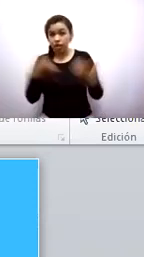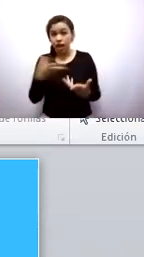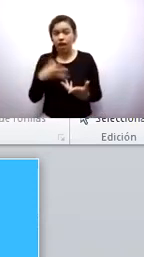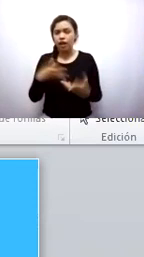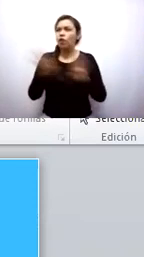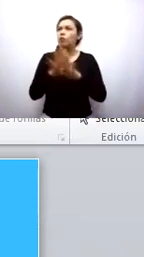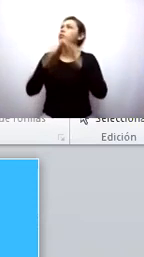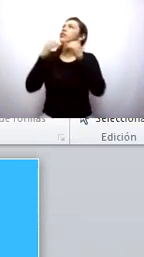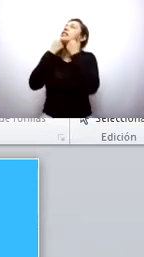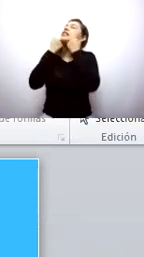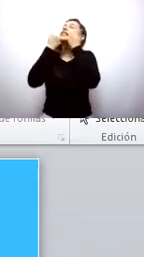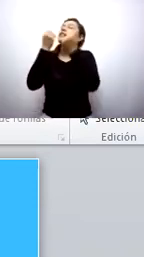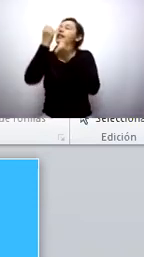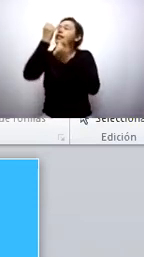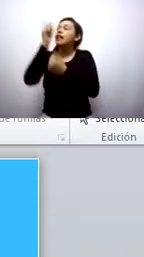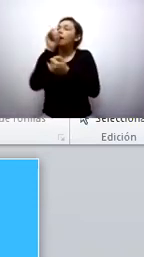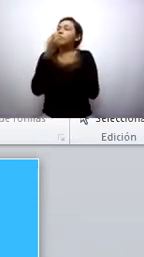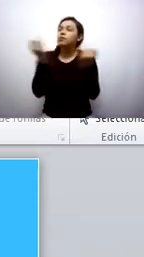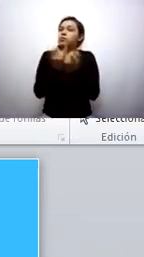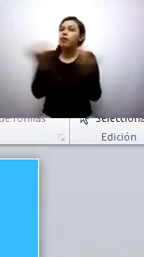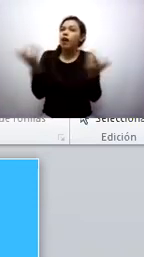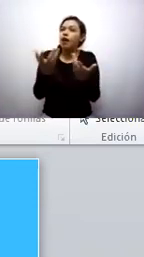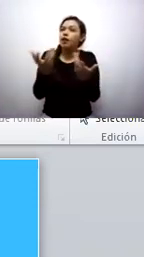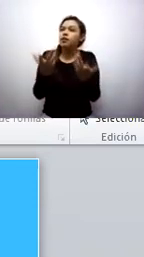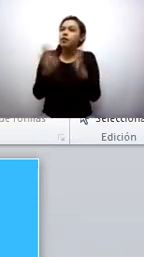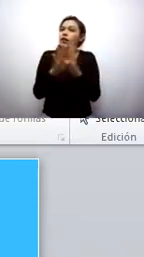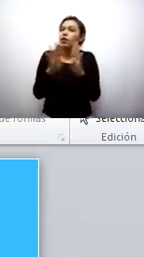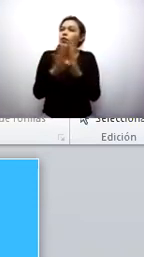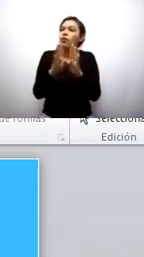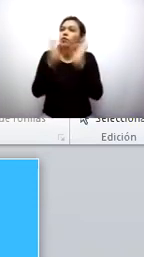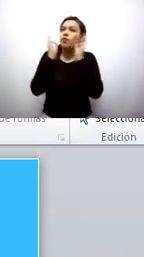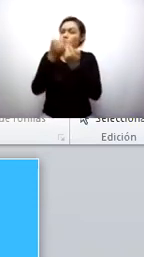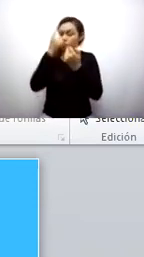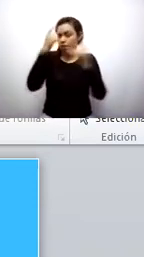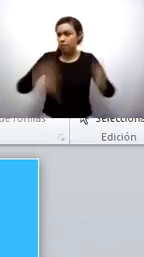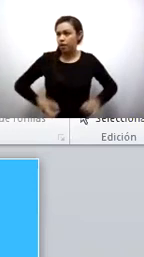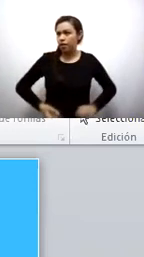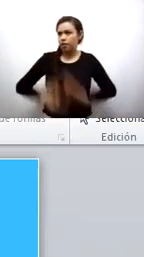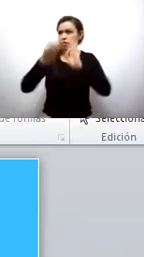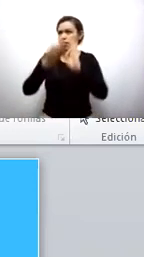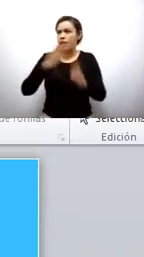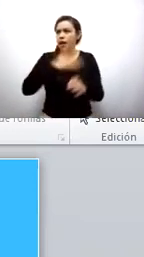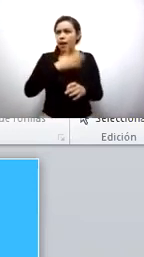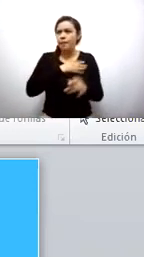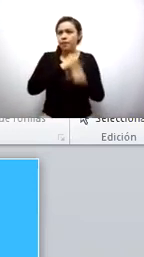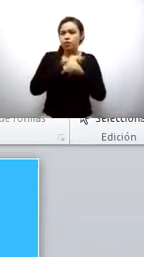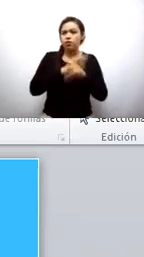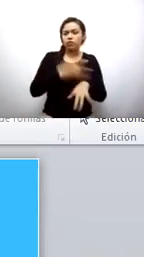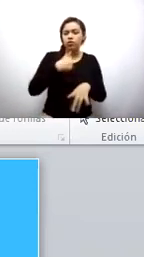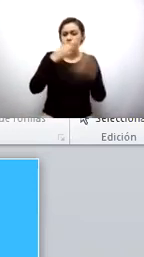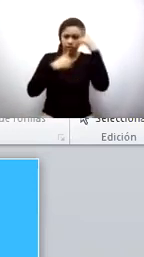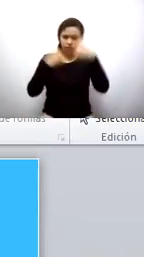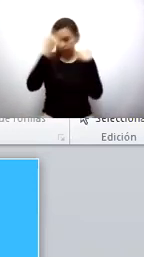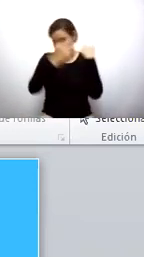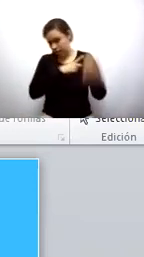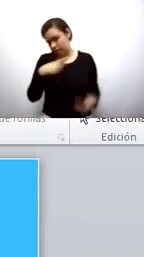expectativas, pero también genera nuevas pues maneras de hacer frente a mis contenidos que yo pretendo revisar. En